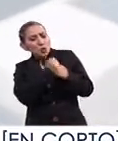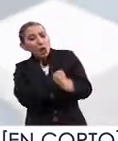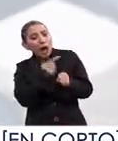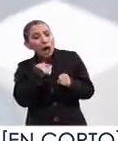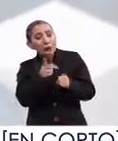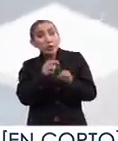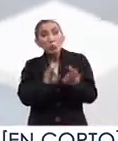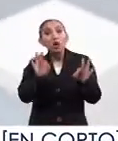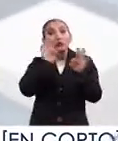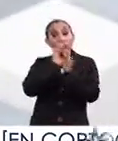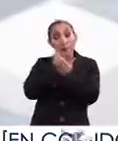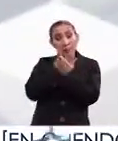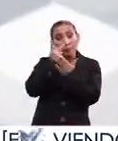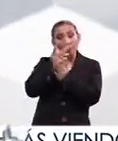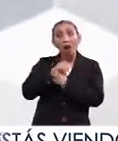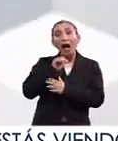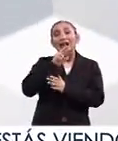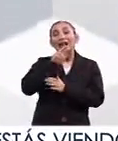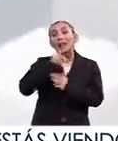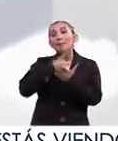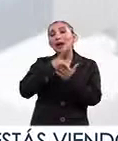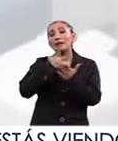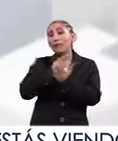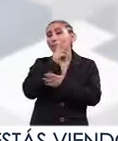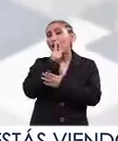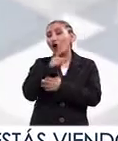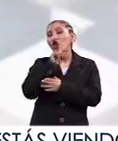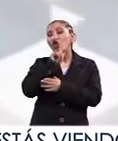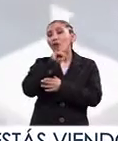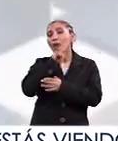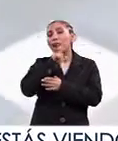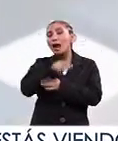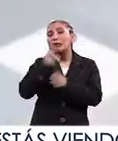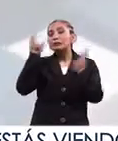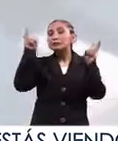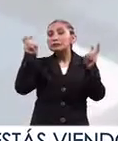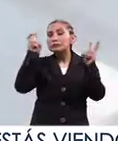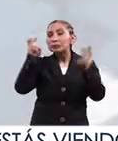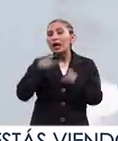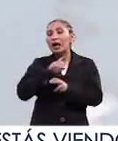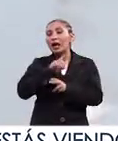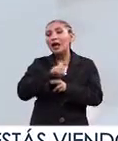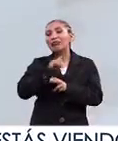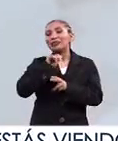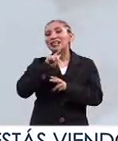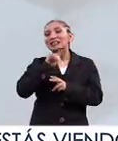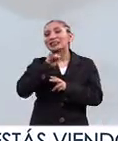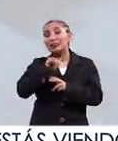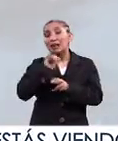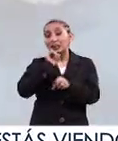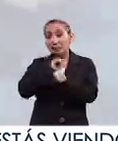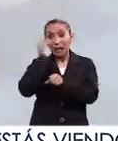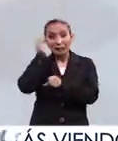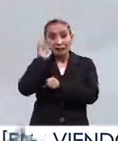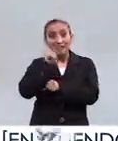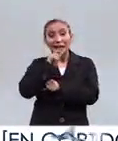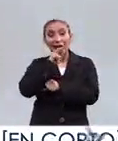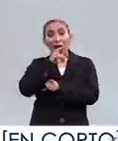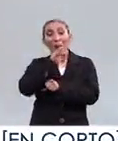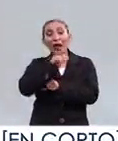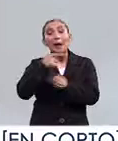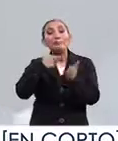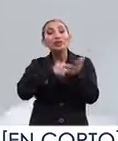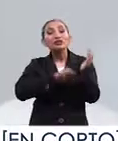llevado a recibir importantes premios como el Ariel de Plata al mejor documental por el cortometraje de su inada Semana Santa Tarahumara